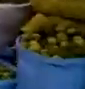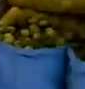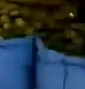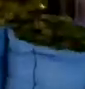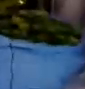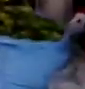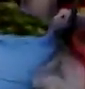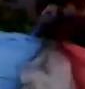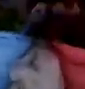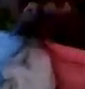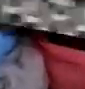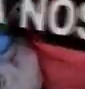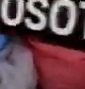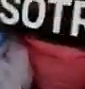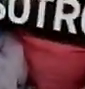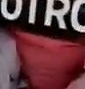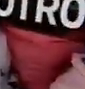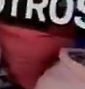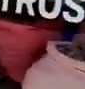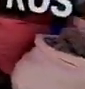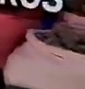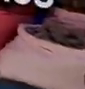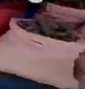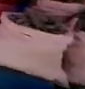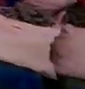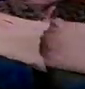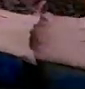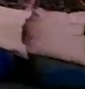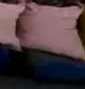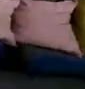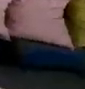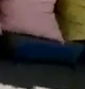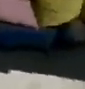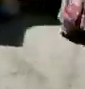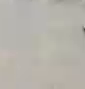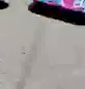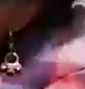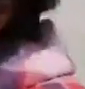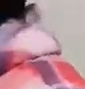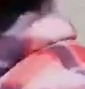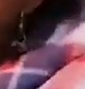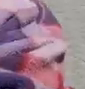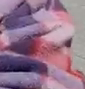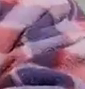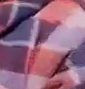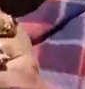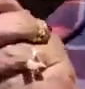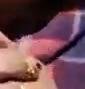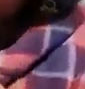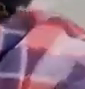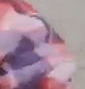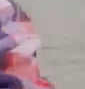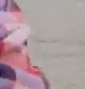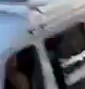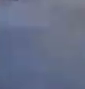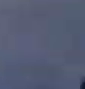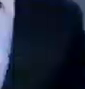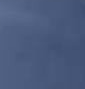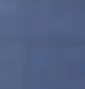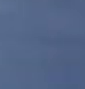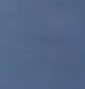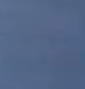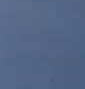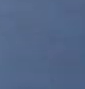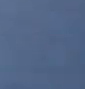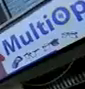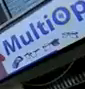Lo que ocurre en las calles, en tu barrio y lo que te ocurre a ti es importante para nosotros. Están obstruyendo el paso.